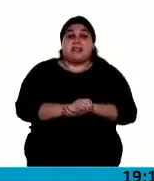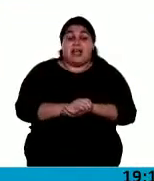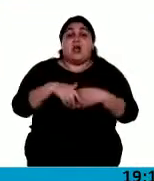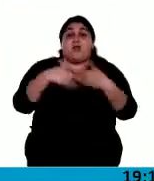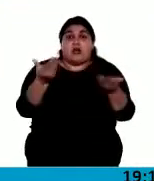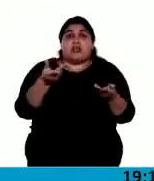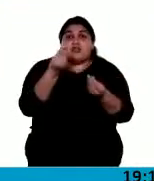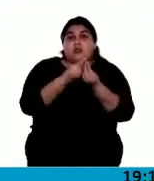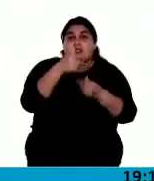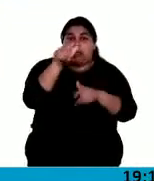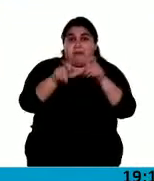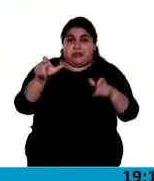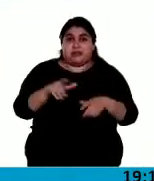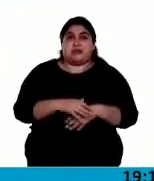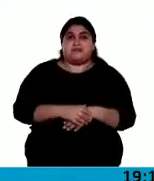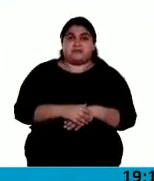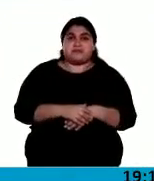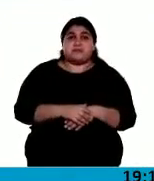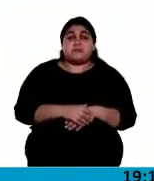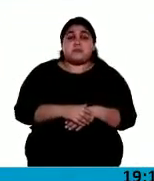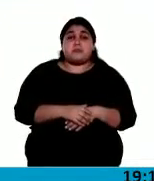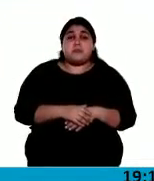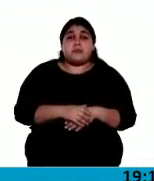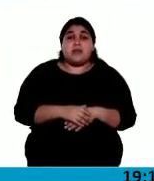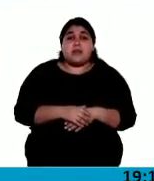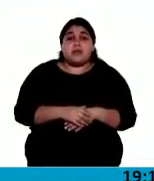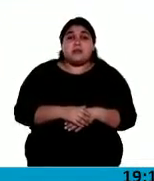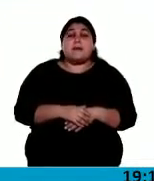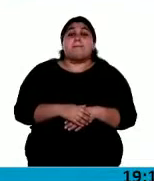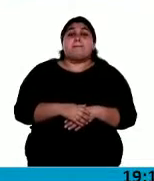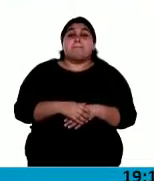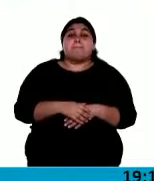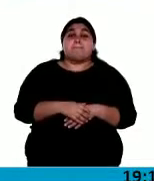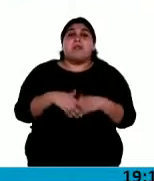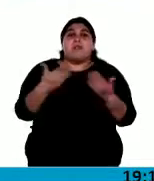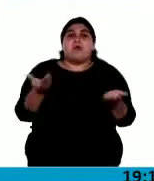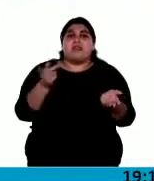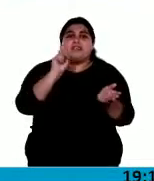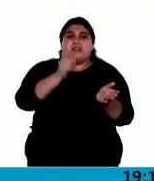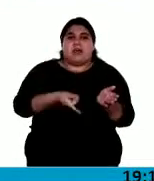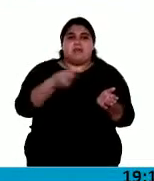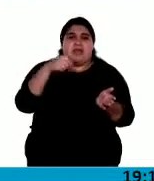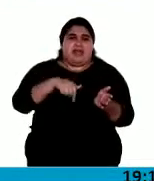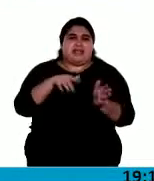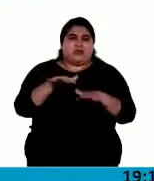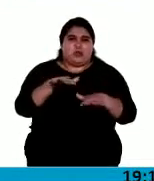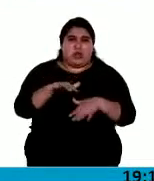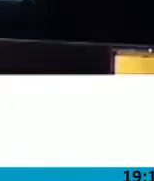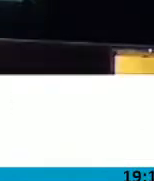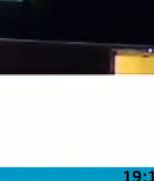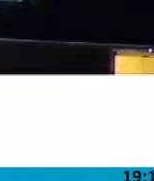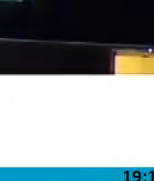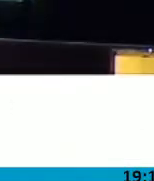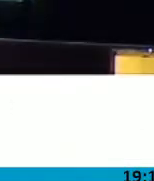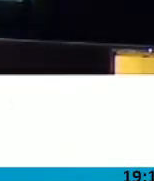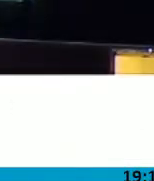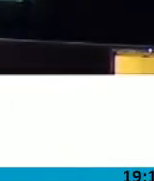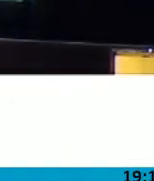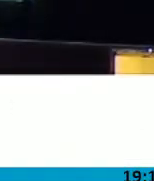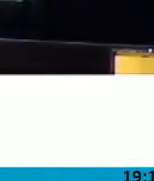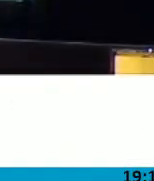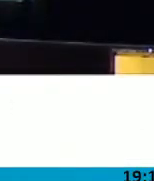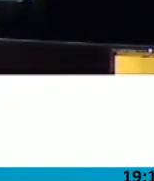muchos señor presidente entonces digo hay un sello en este gobierno delegamos responsabilidades